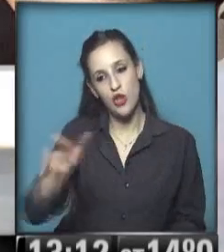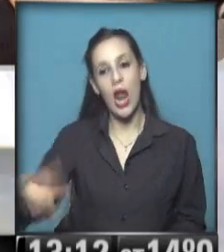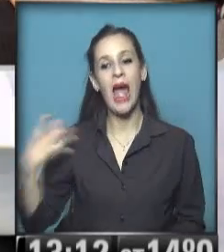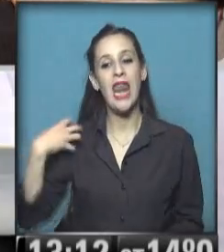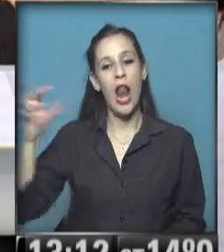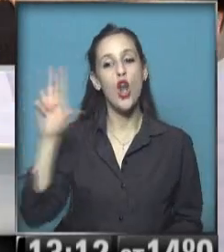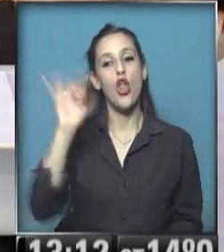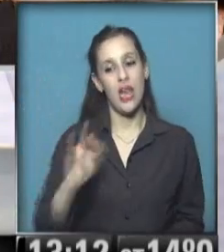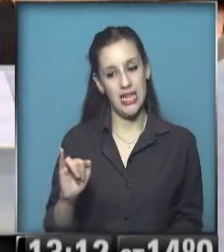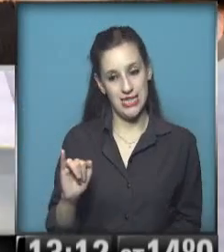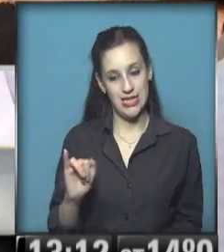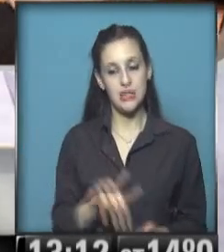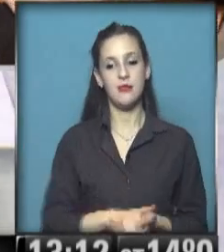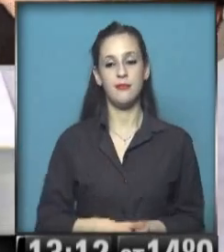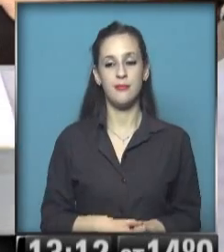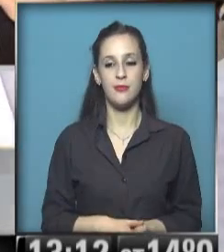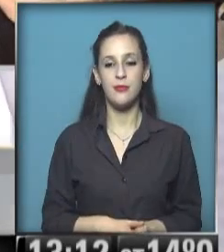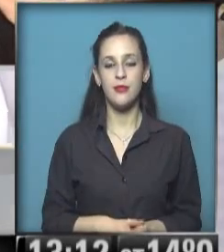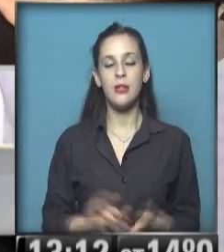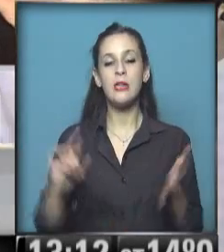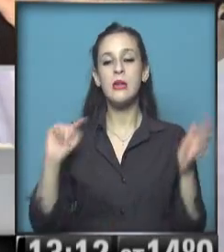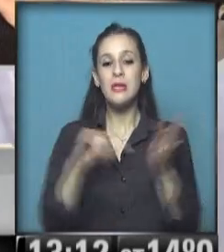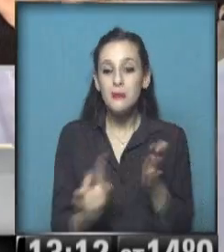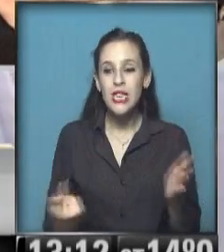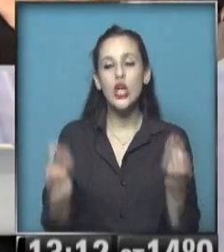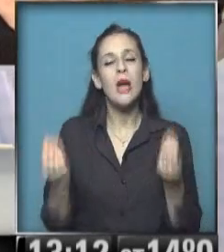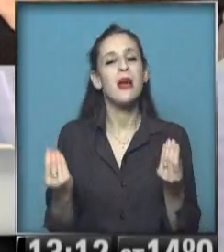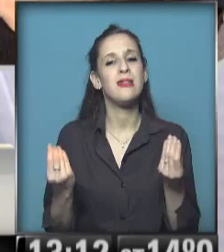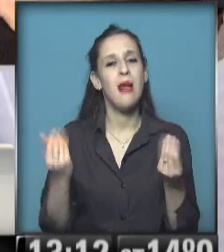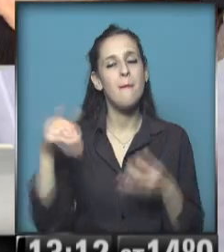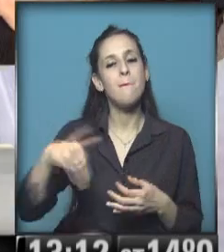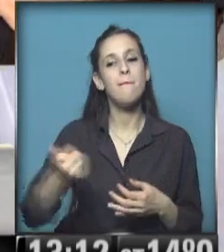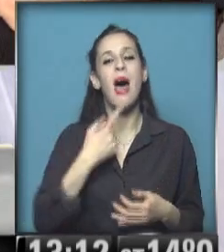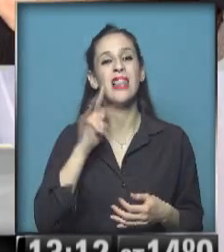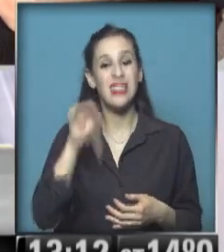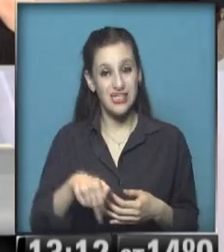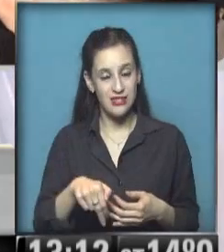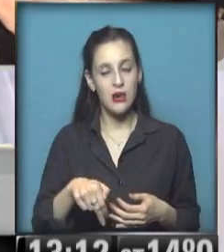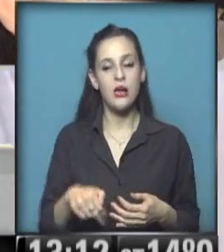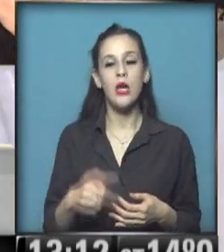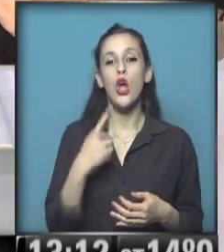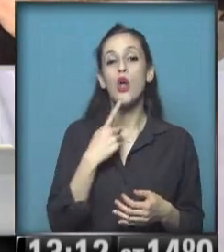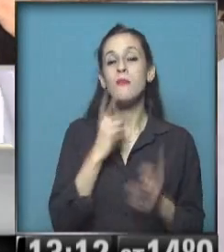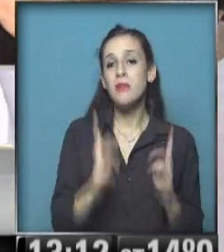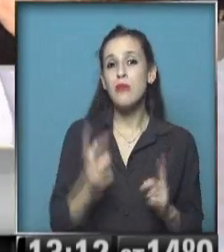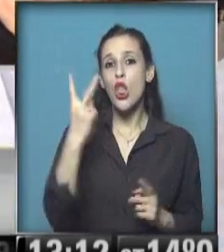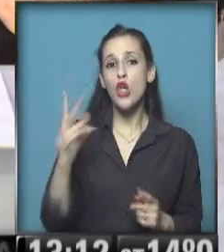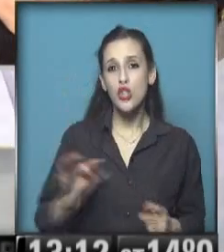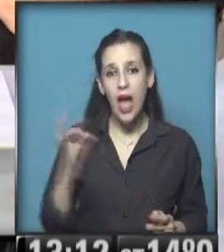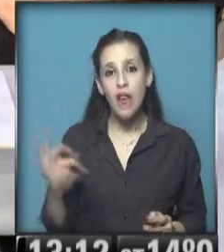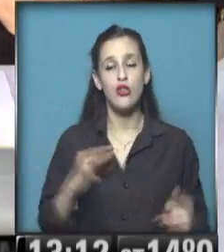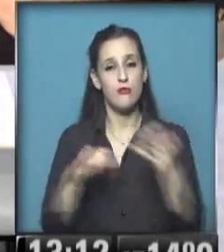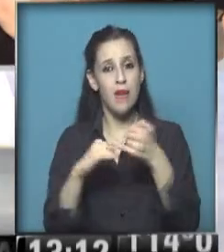doctor, pero lo que ocurre, sí, es que Martín Lanata, en todo el transcurso de los 2 años y medio que yo